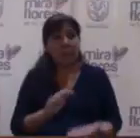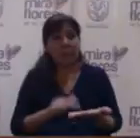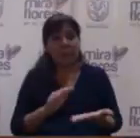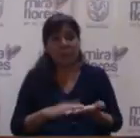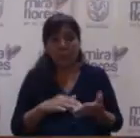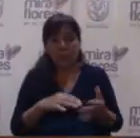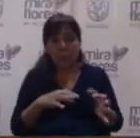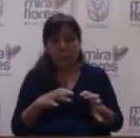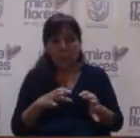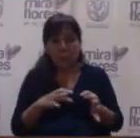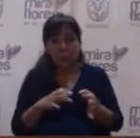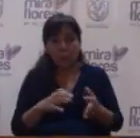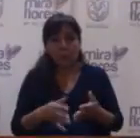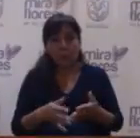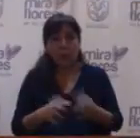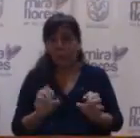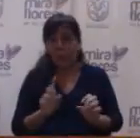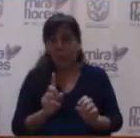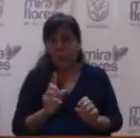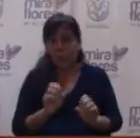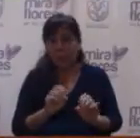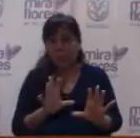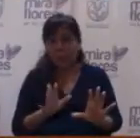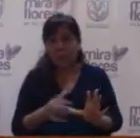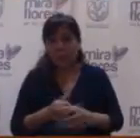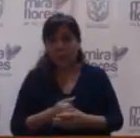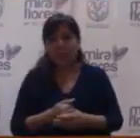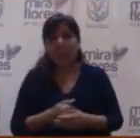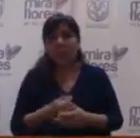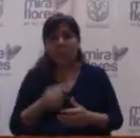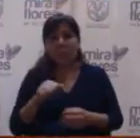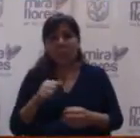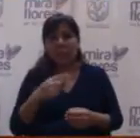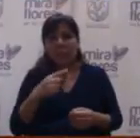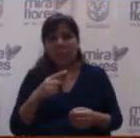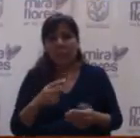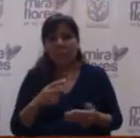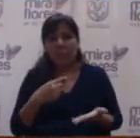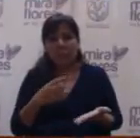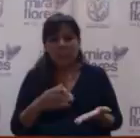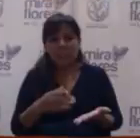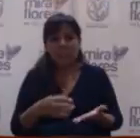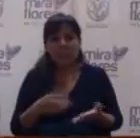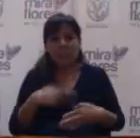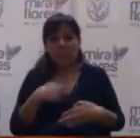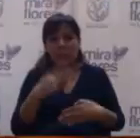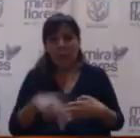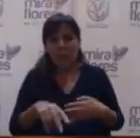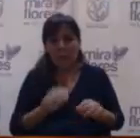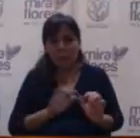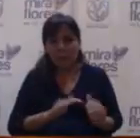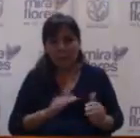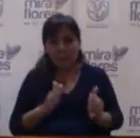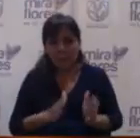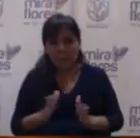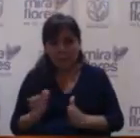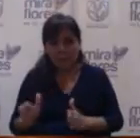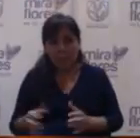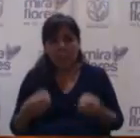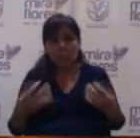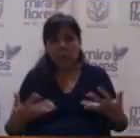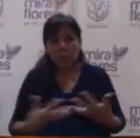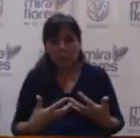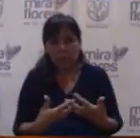para que quede muy claro, porque no ha sido claro. Sí, bueno, lo que pasa es que se está hablando de un plan estratégico estatal de seguridad ciudadana y convivencia